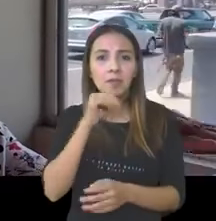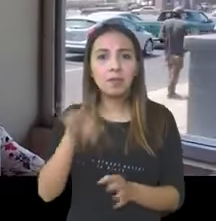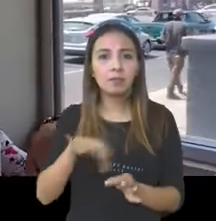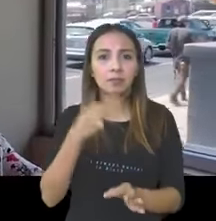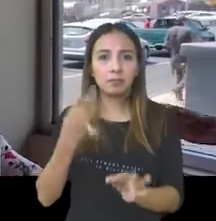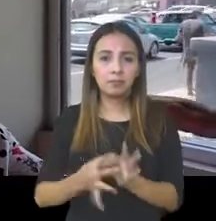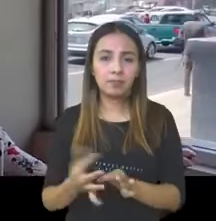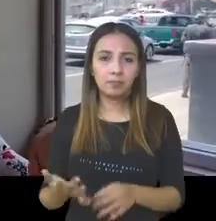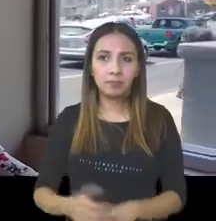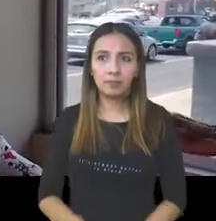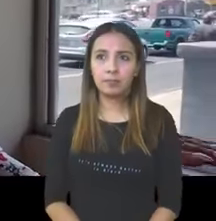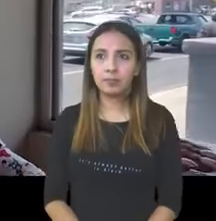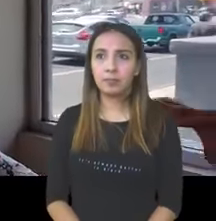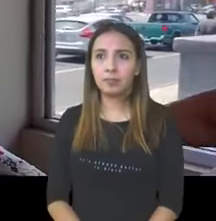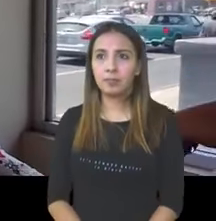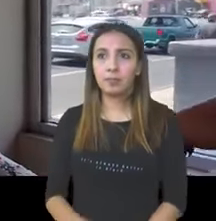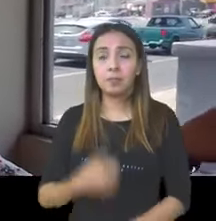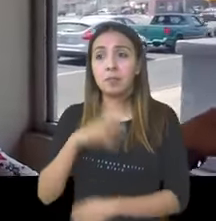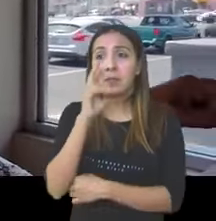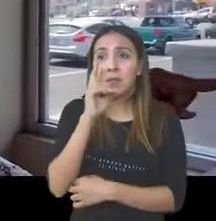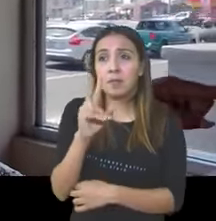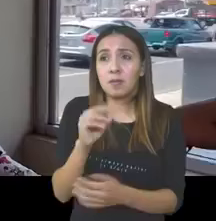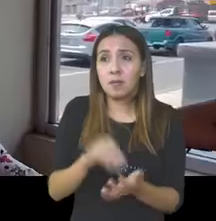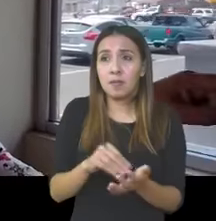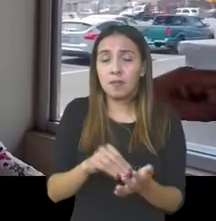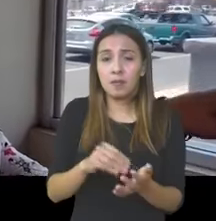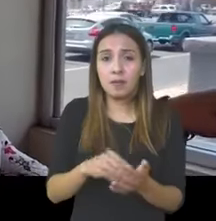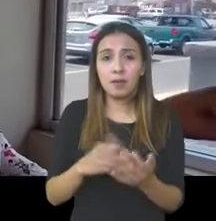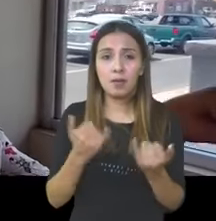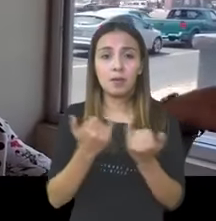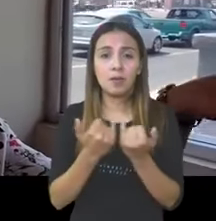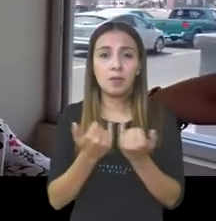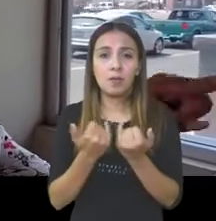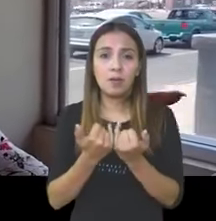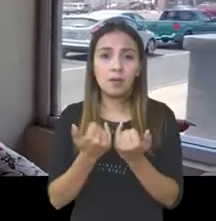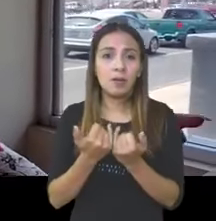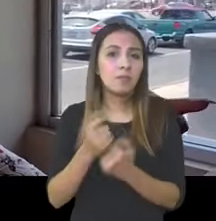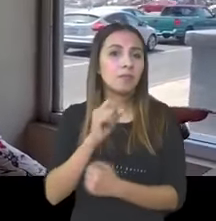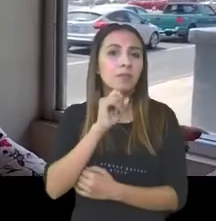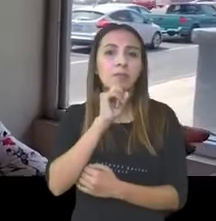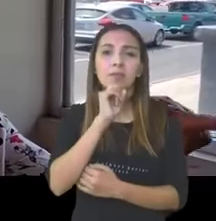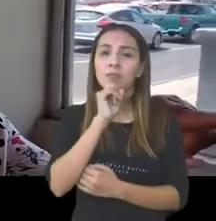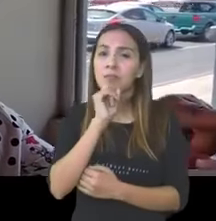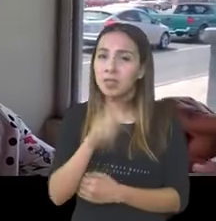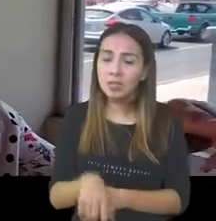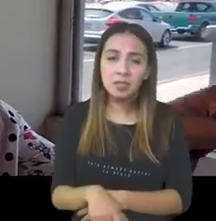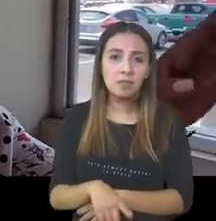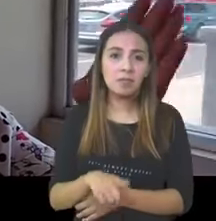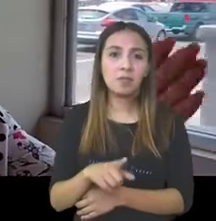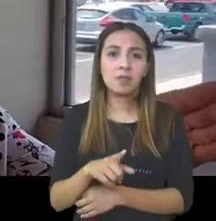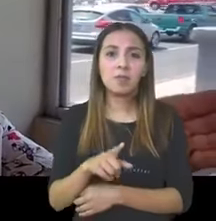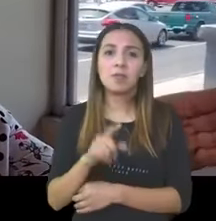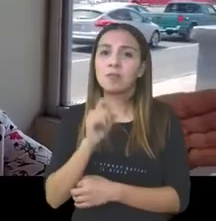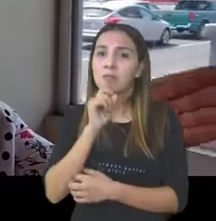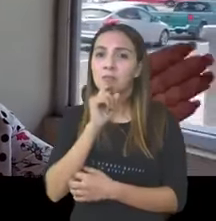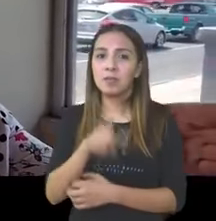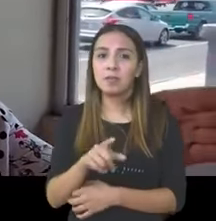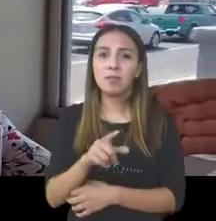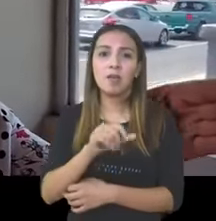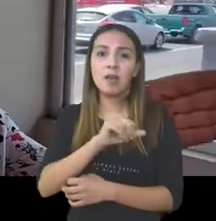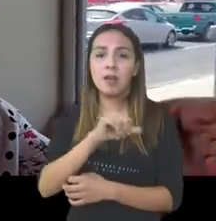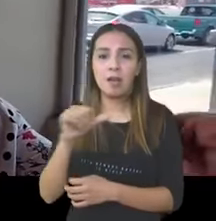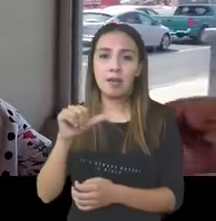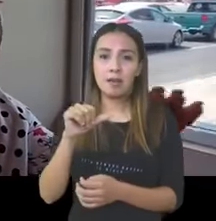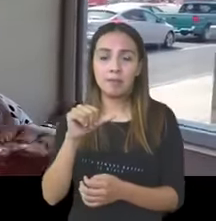las fechas, pero el procedimiento... Igual las mismas agresiones así de los que están en el puesto. En